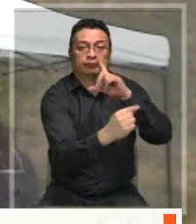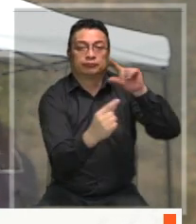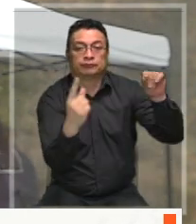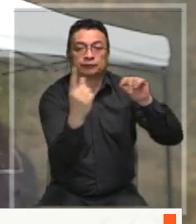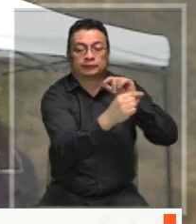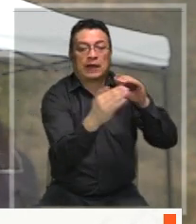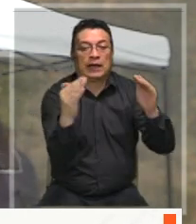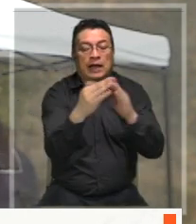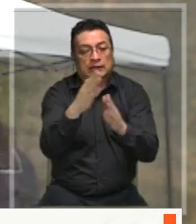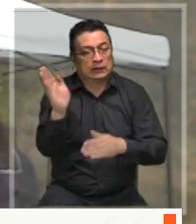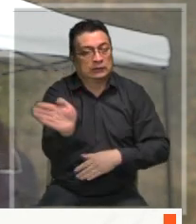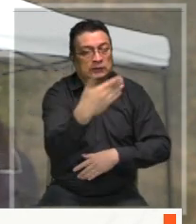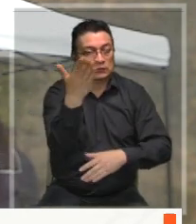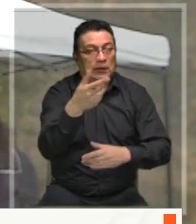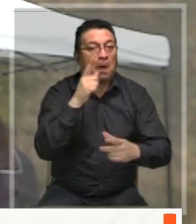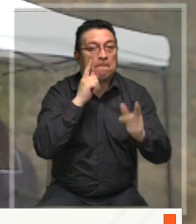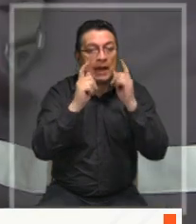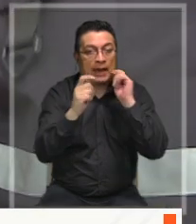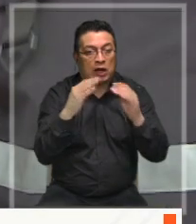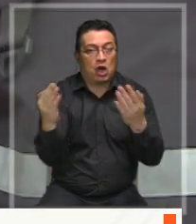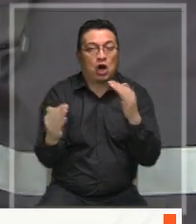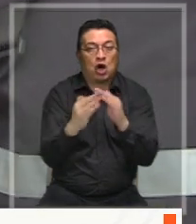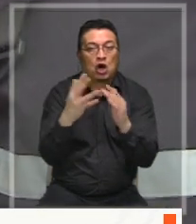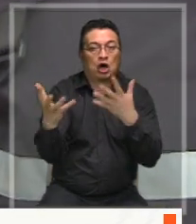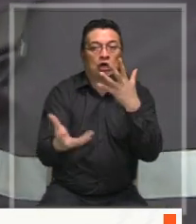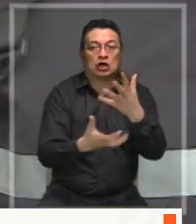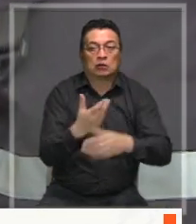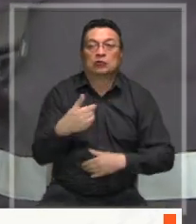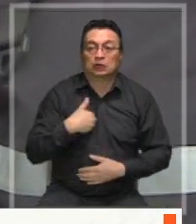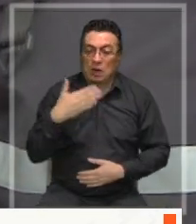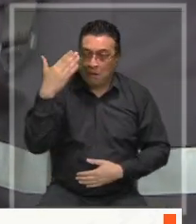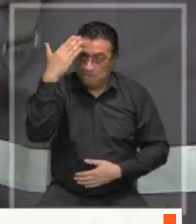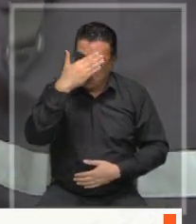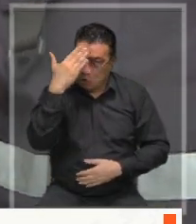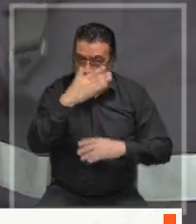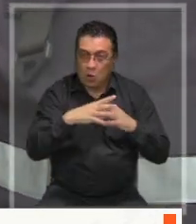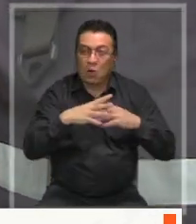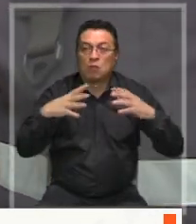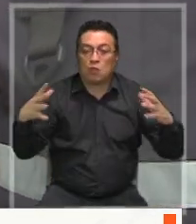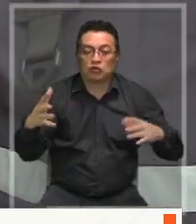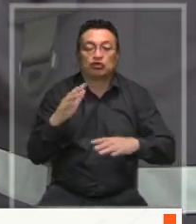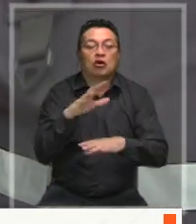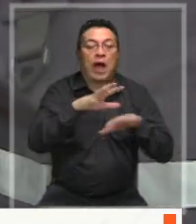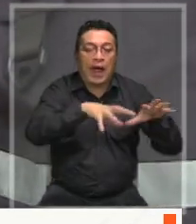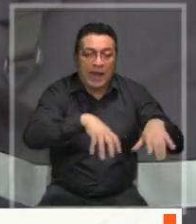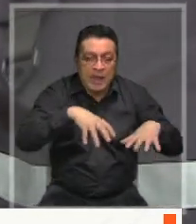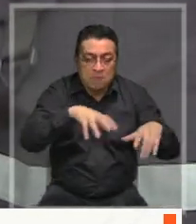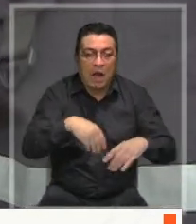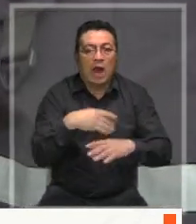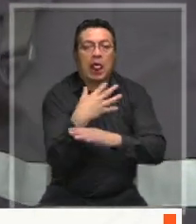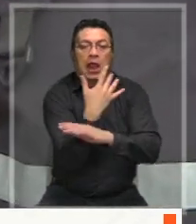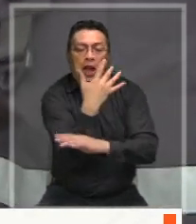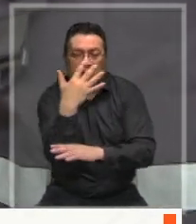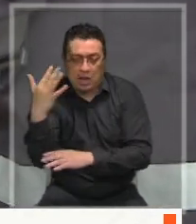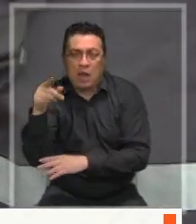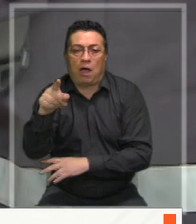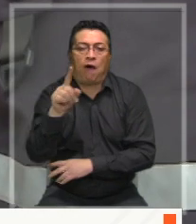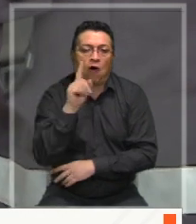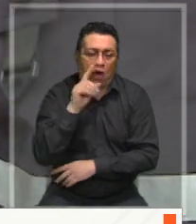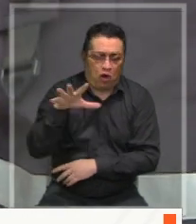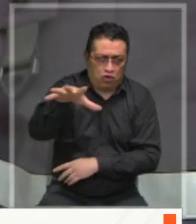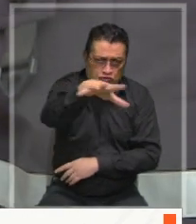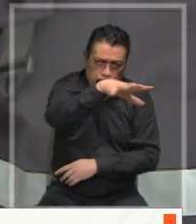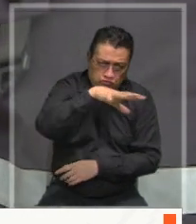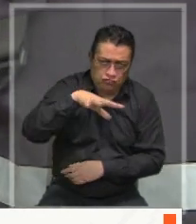casas que estaban con peligro de incendio. Nos tiene muy preocupados por la flora y fauna que habita el lugar y